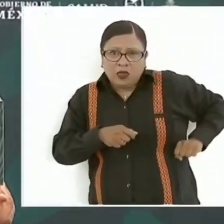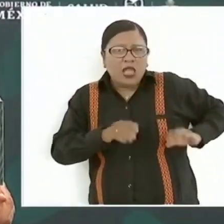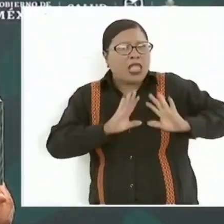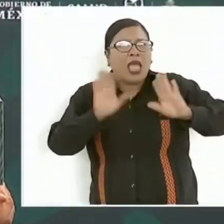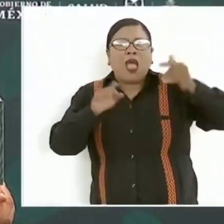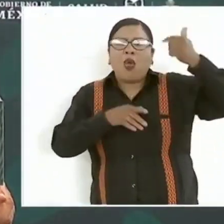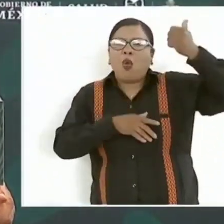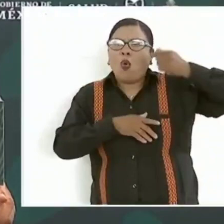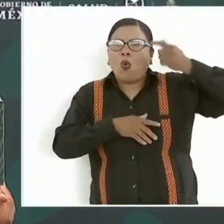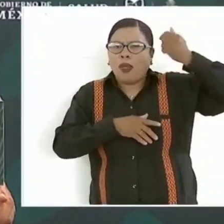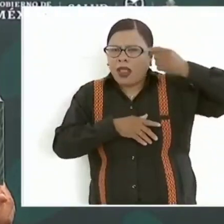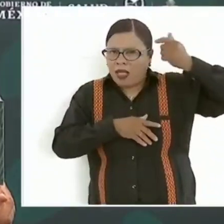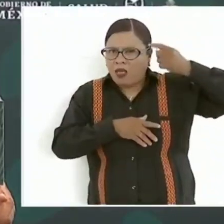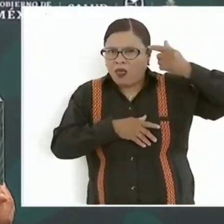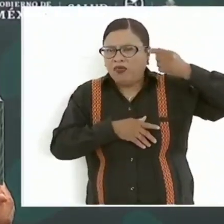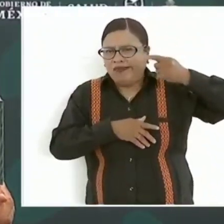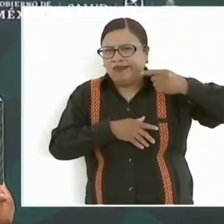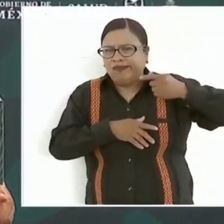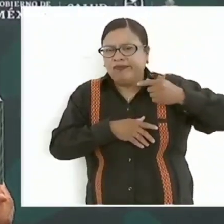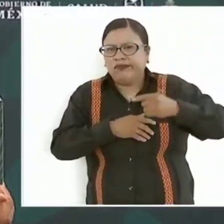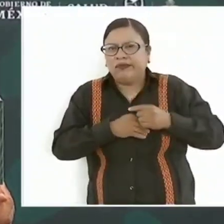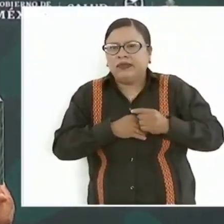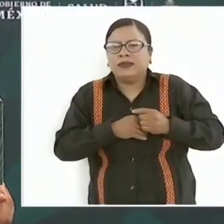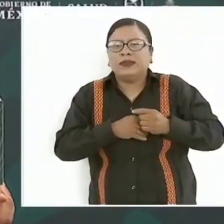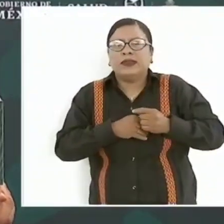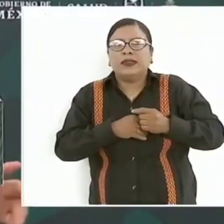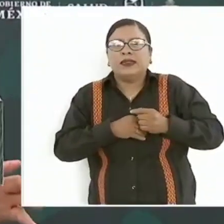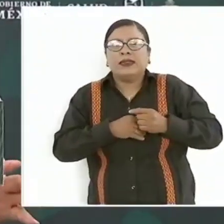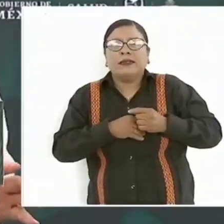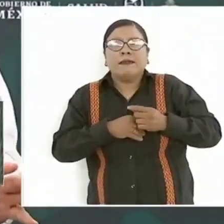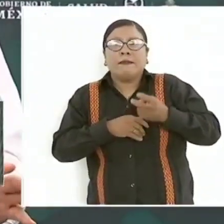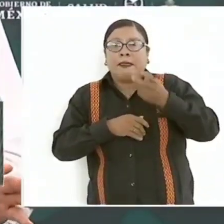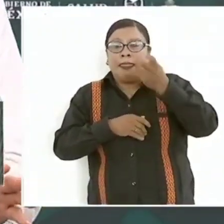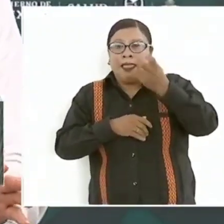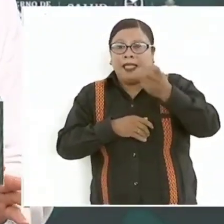jubilados, que todavía